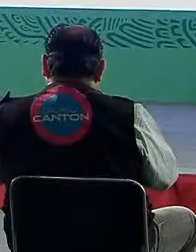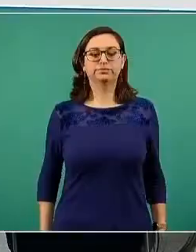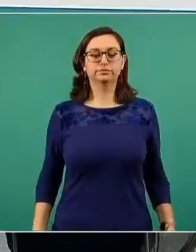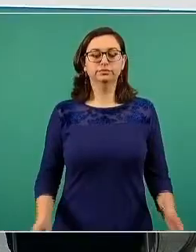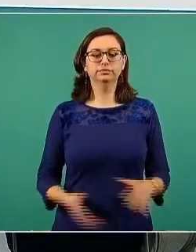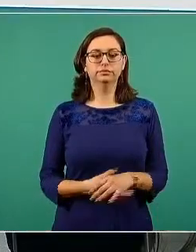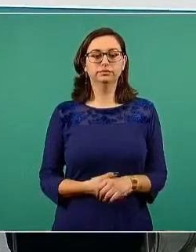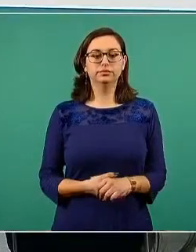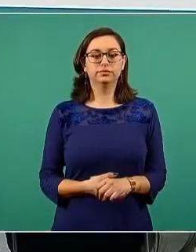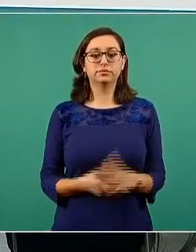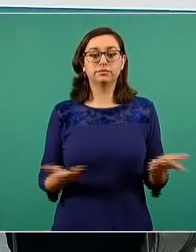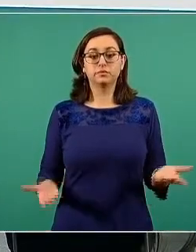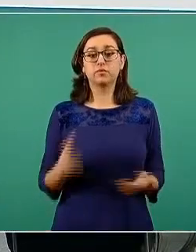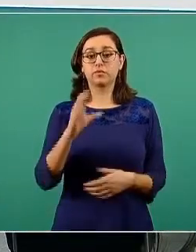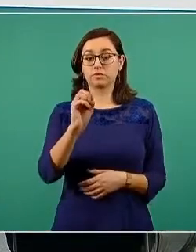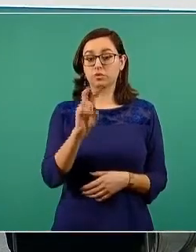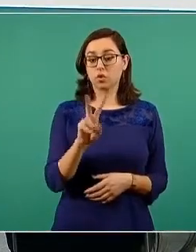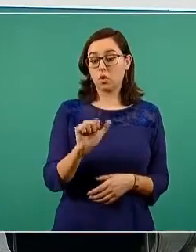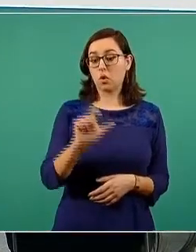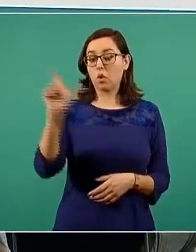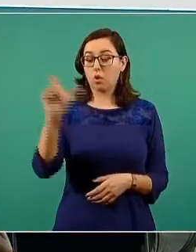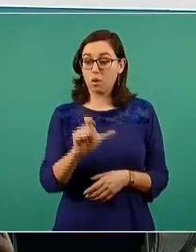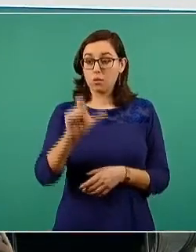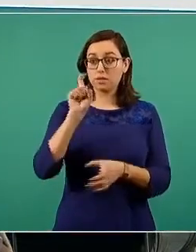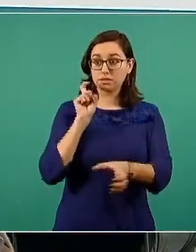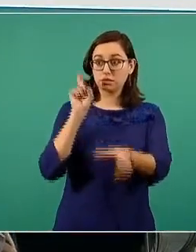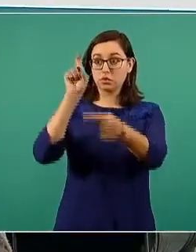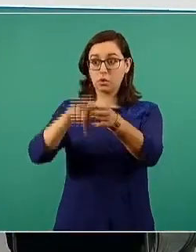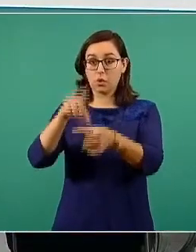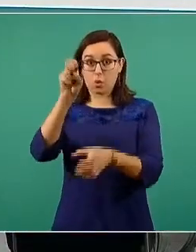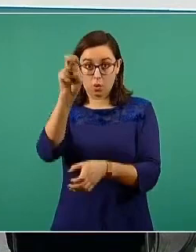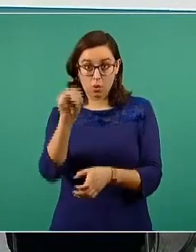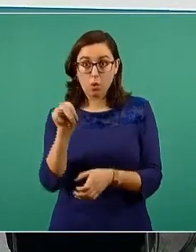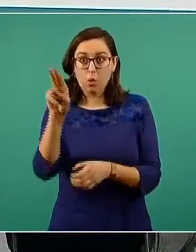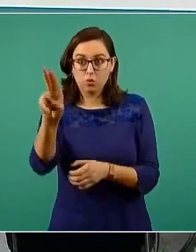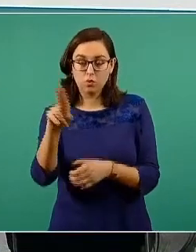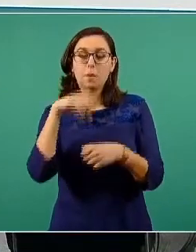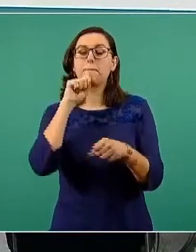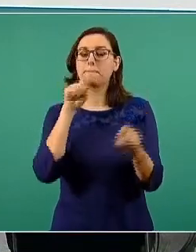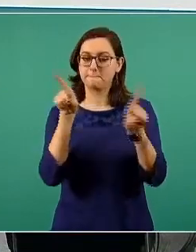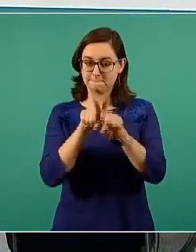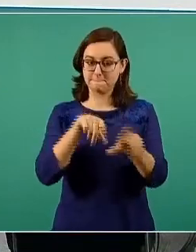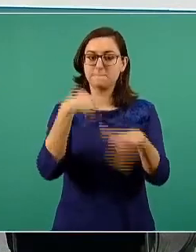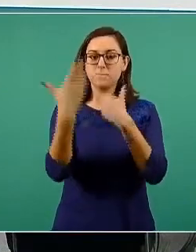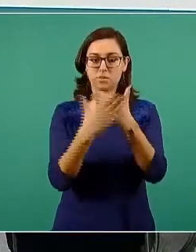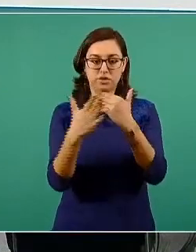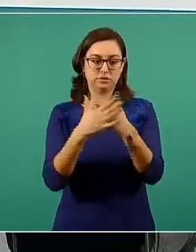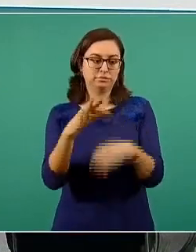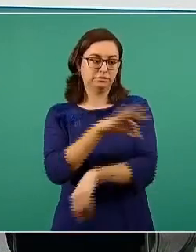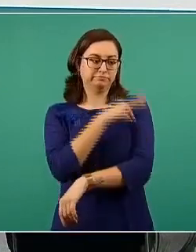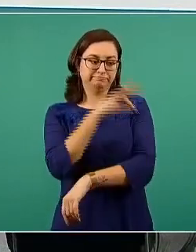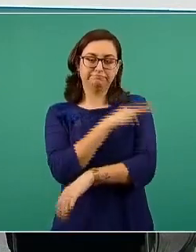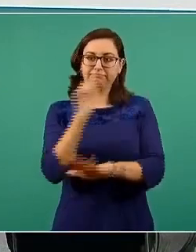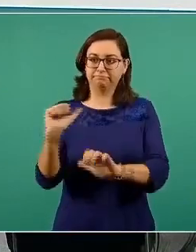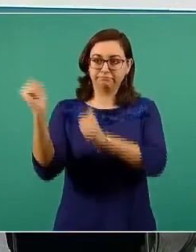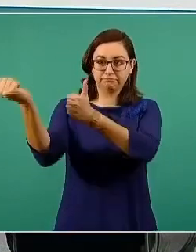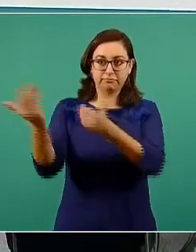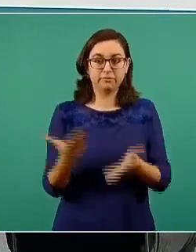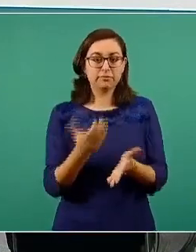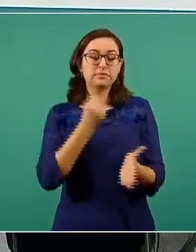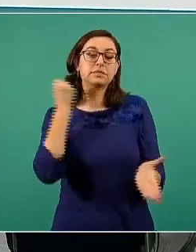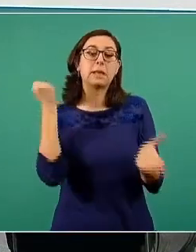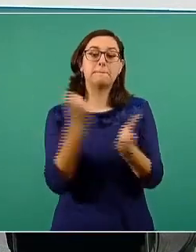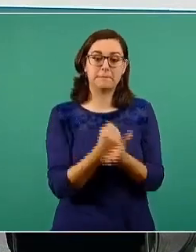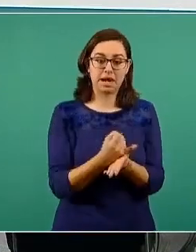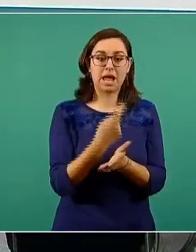de Naciones Unidas, a la que estamos inscritos desde el principio y ya recibimos varias semanas atrás vacuna